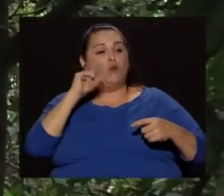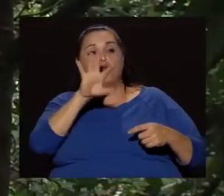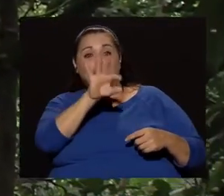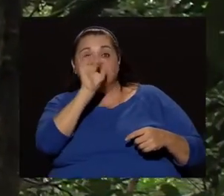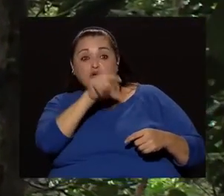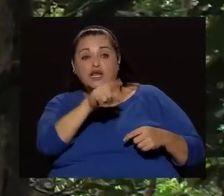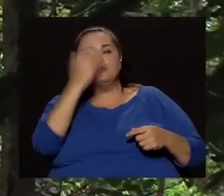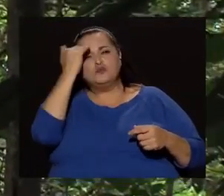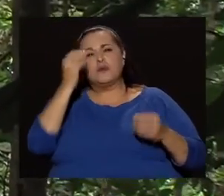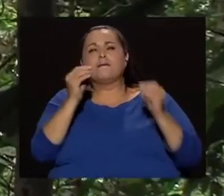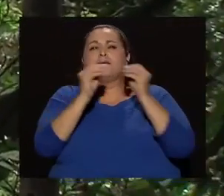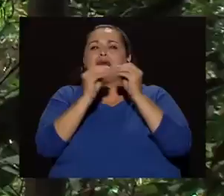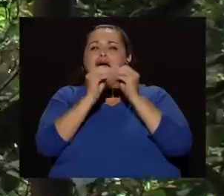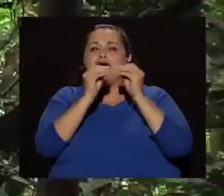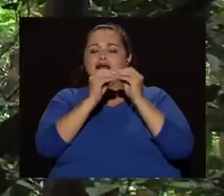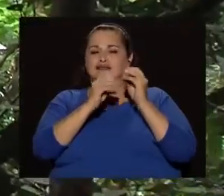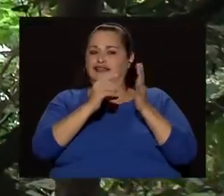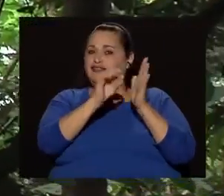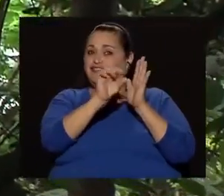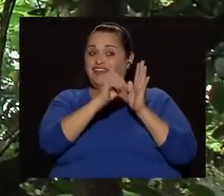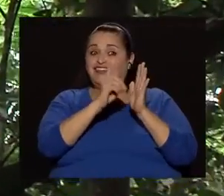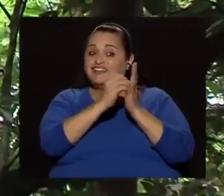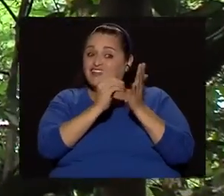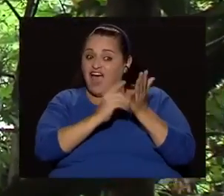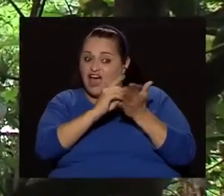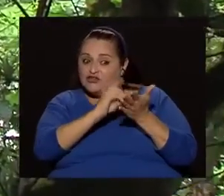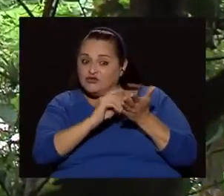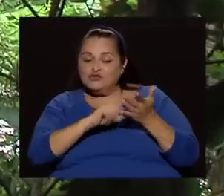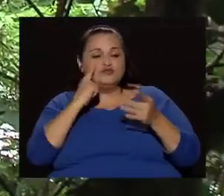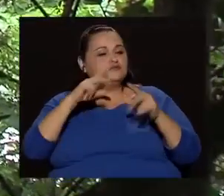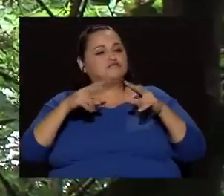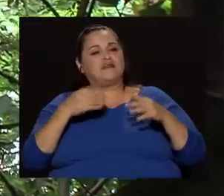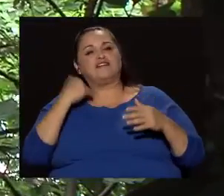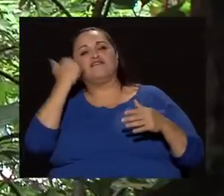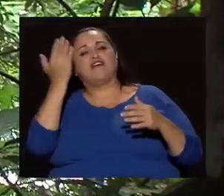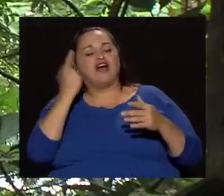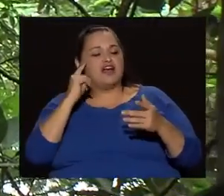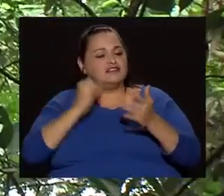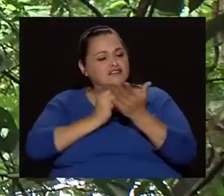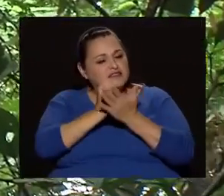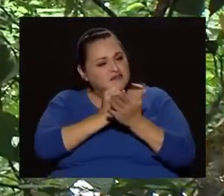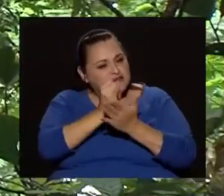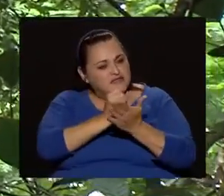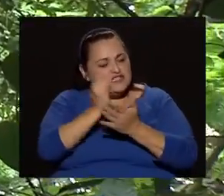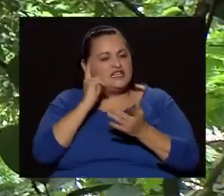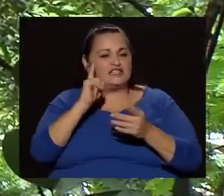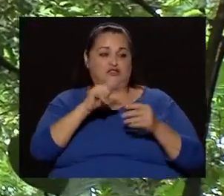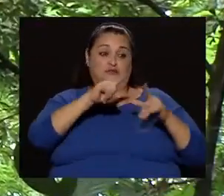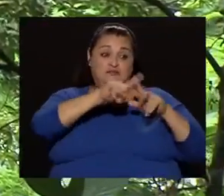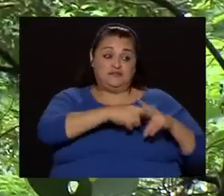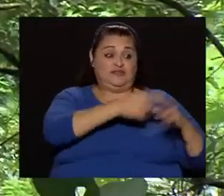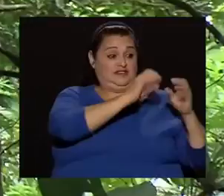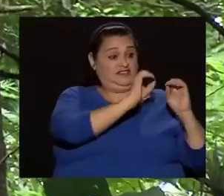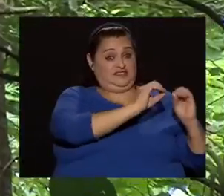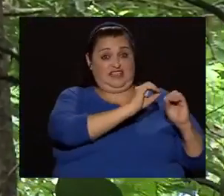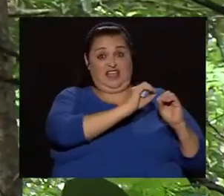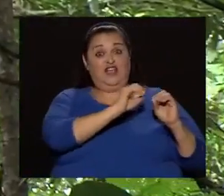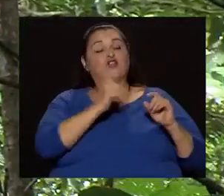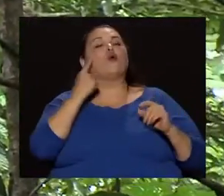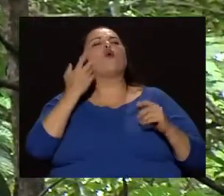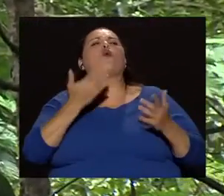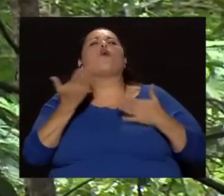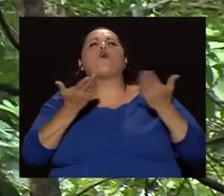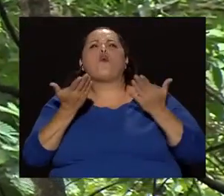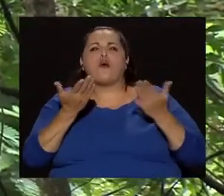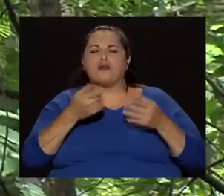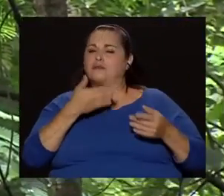datos. Entonces era más sencillo empezar una investigación que no empezaba de cero en cuanto a cuál es la